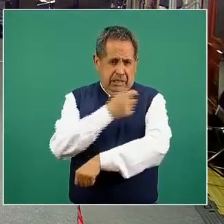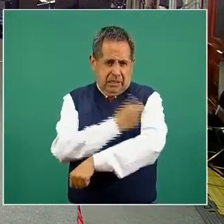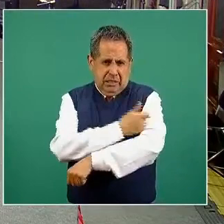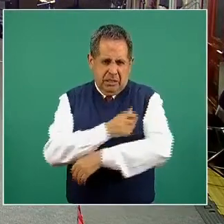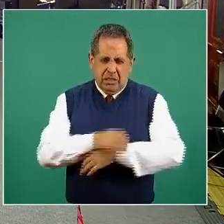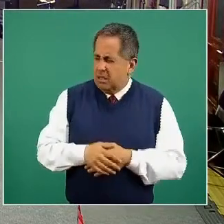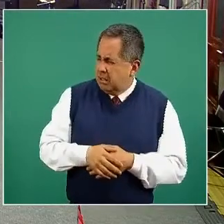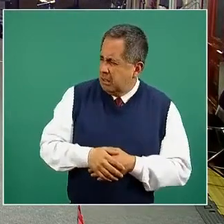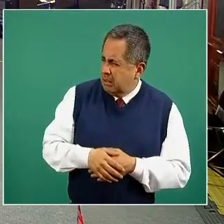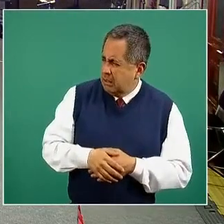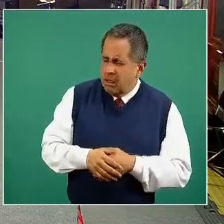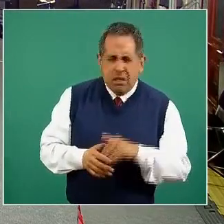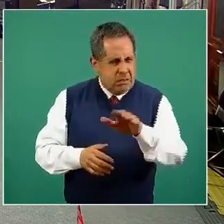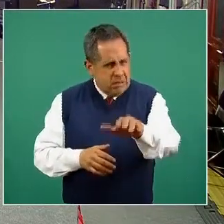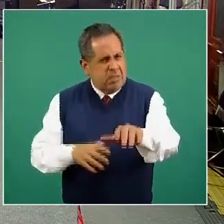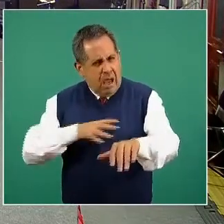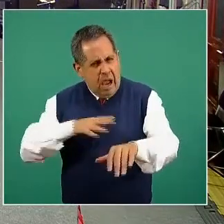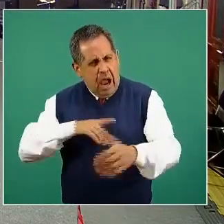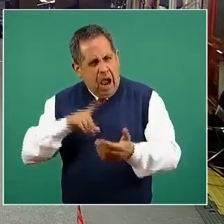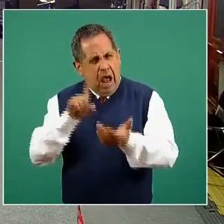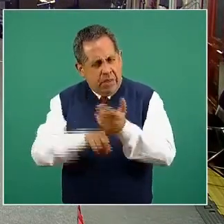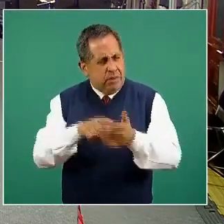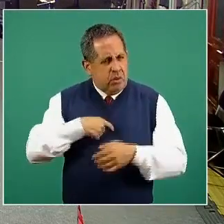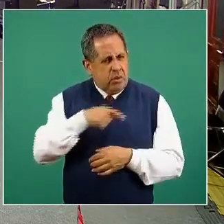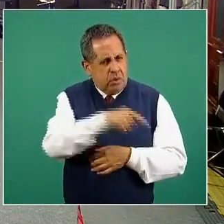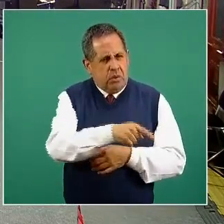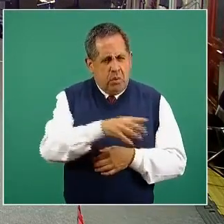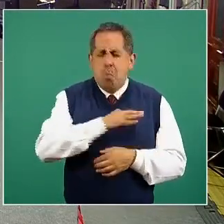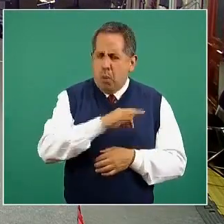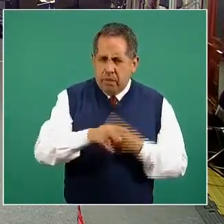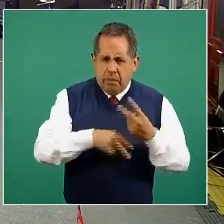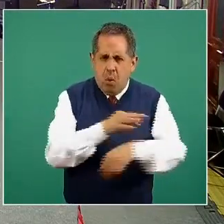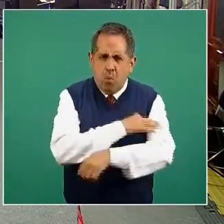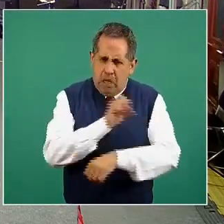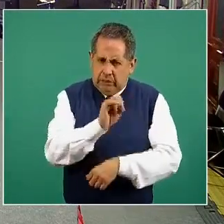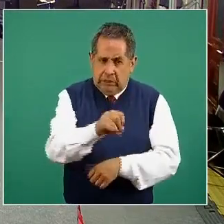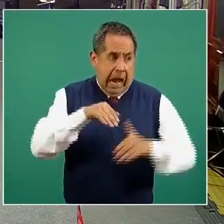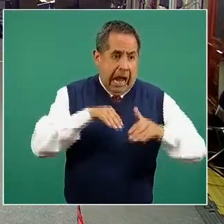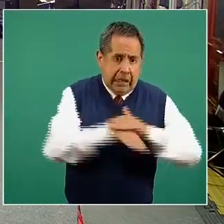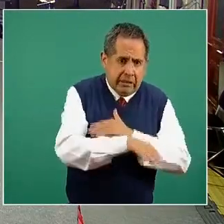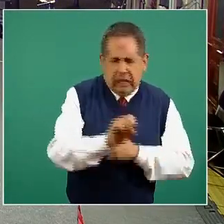Están los técnicos radiólogos, están considerados. Okay, gracias. Sí.